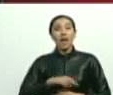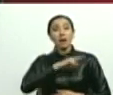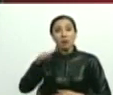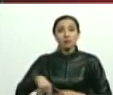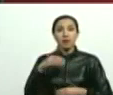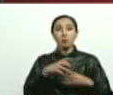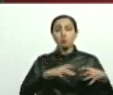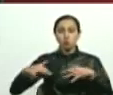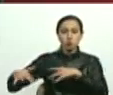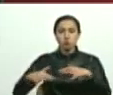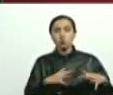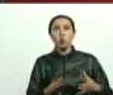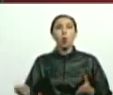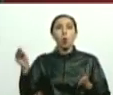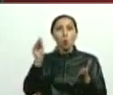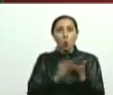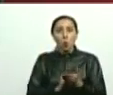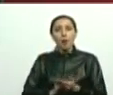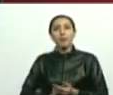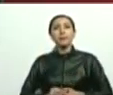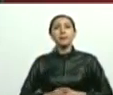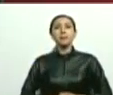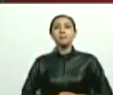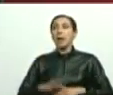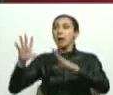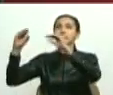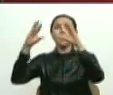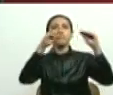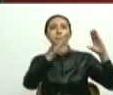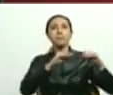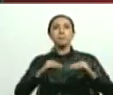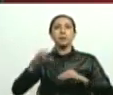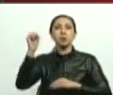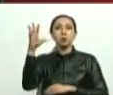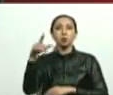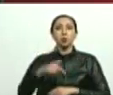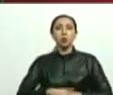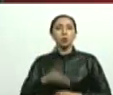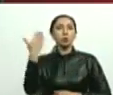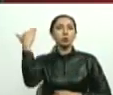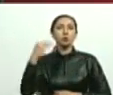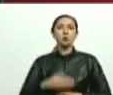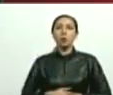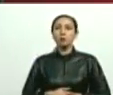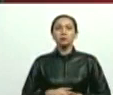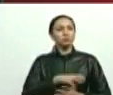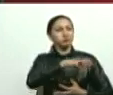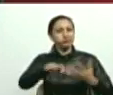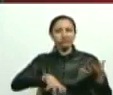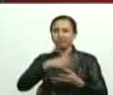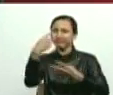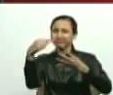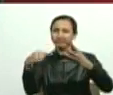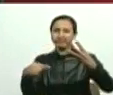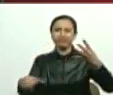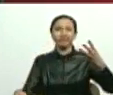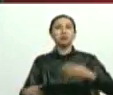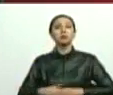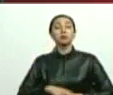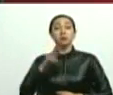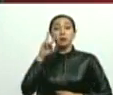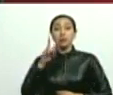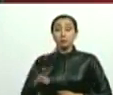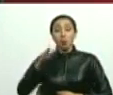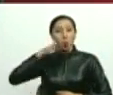civil, con el sabotaje eléctrico, etcétera, etcétera. Hemos visto un